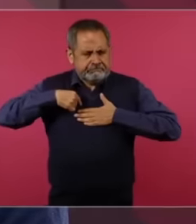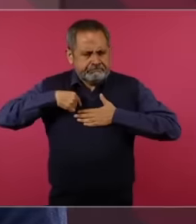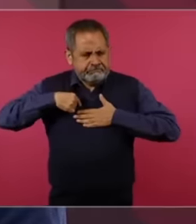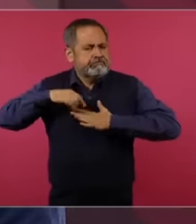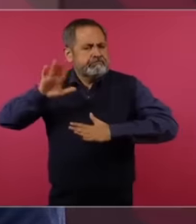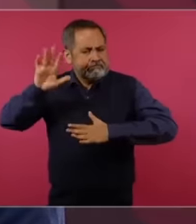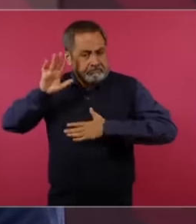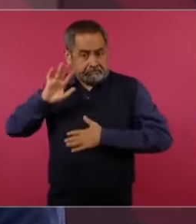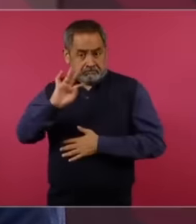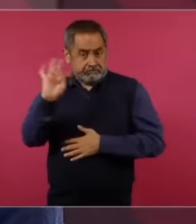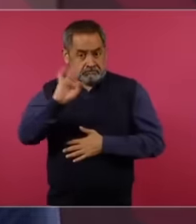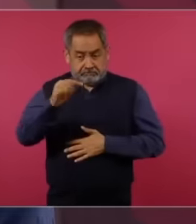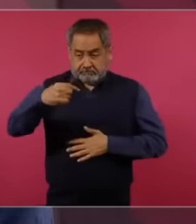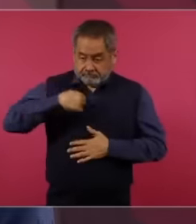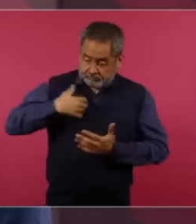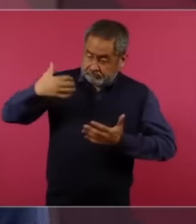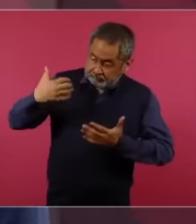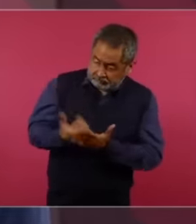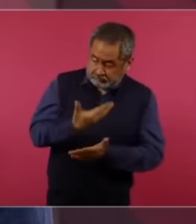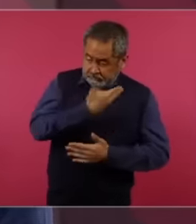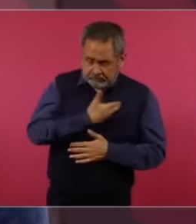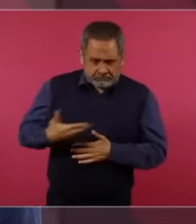a que si ganábamos,